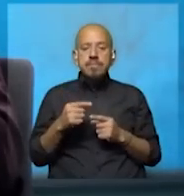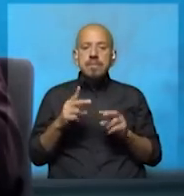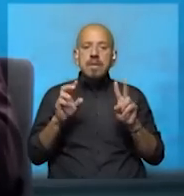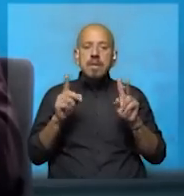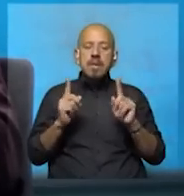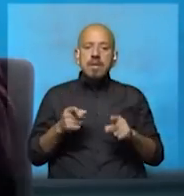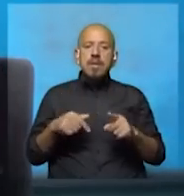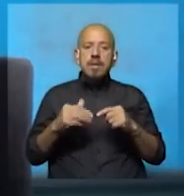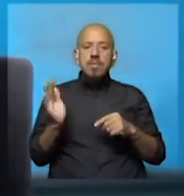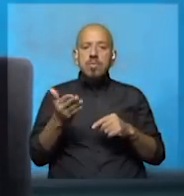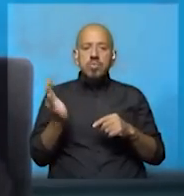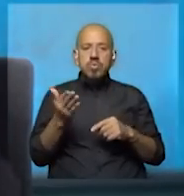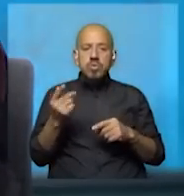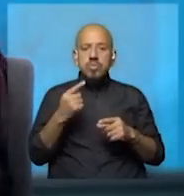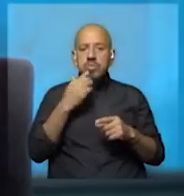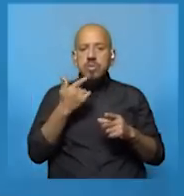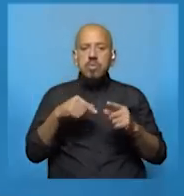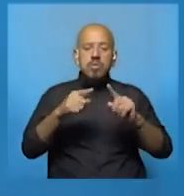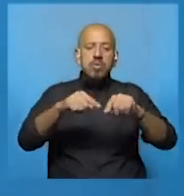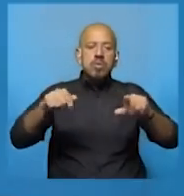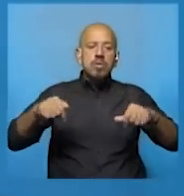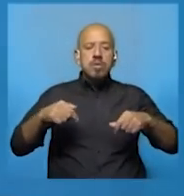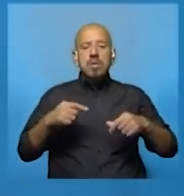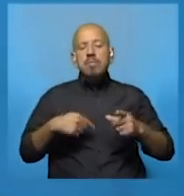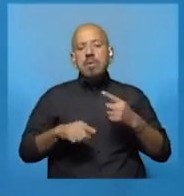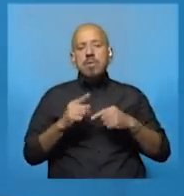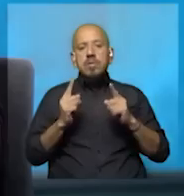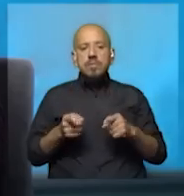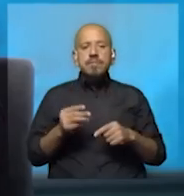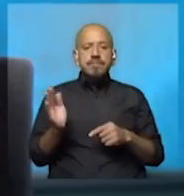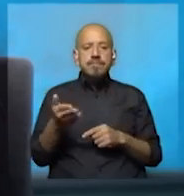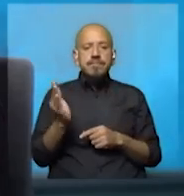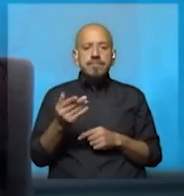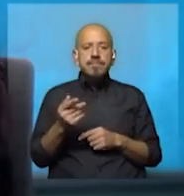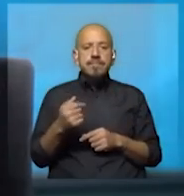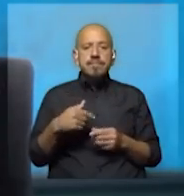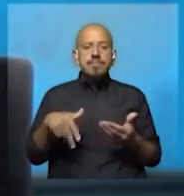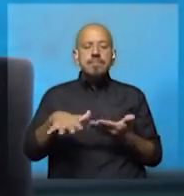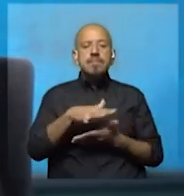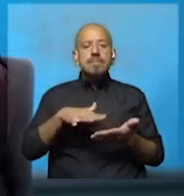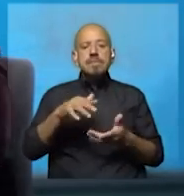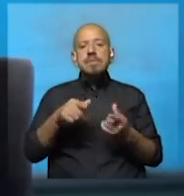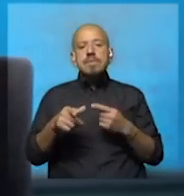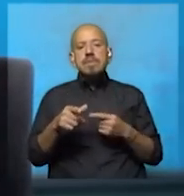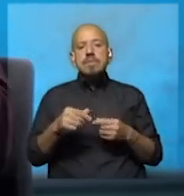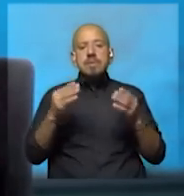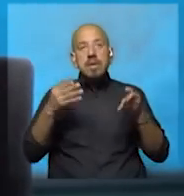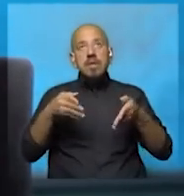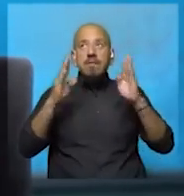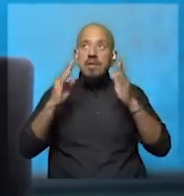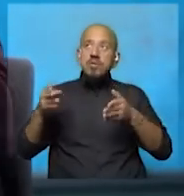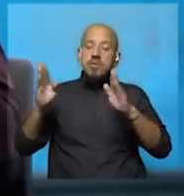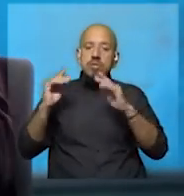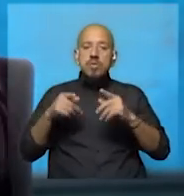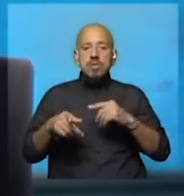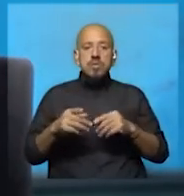también al sector productivo a la tierra pienso Por ejemplo pero también al desarrollo de balnearios de ciudades balnearios de edificios eso